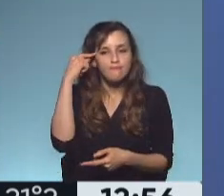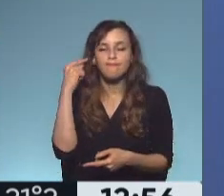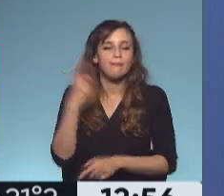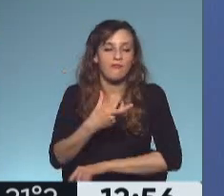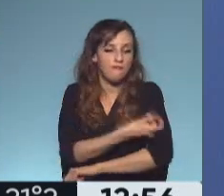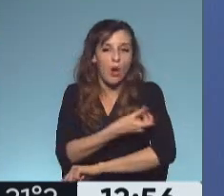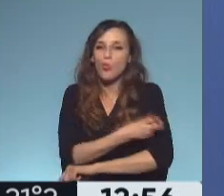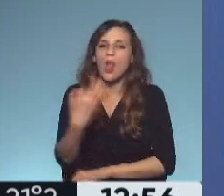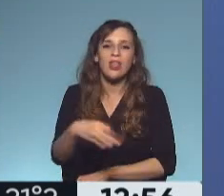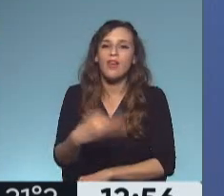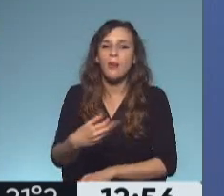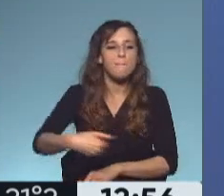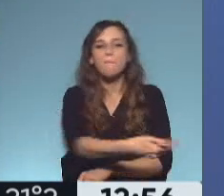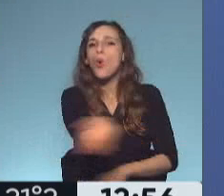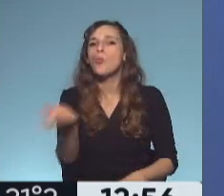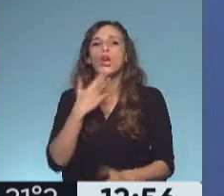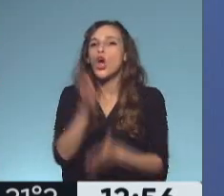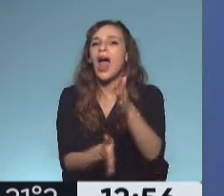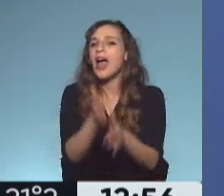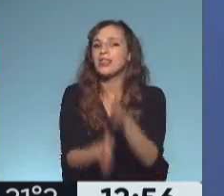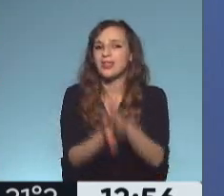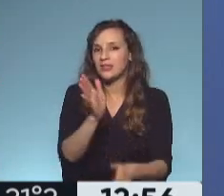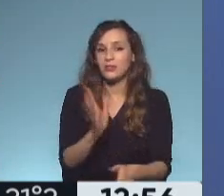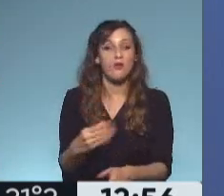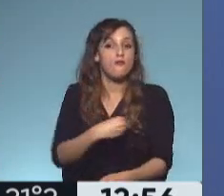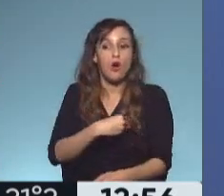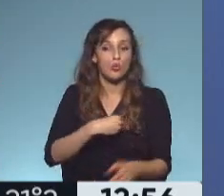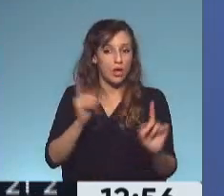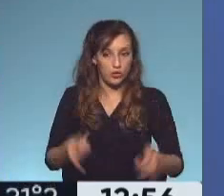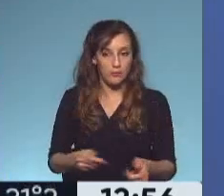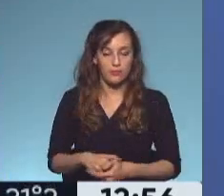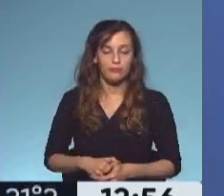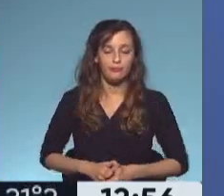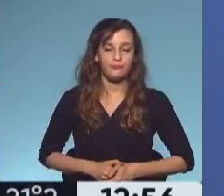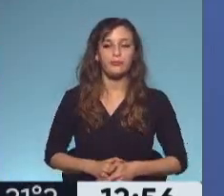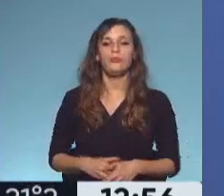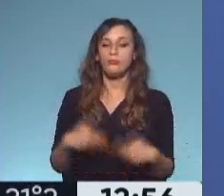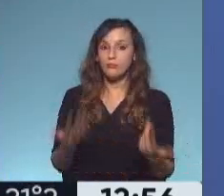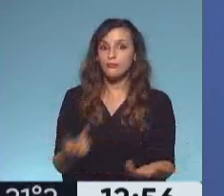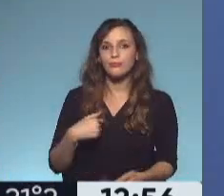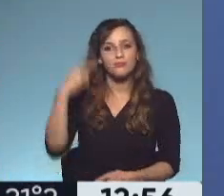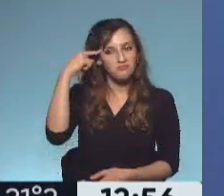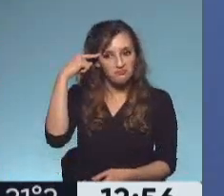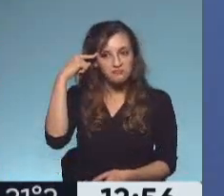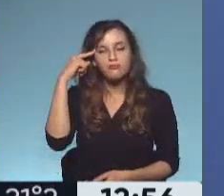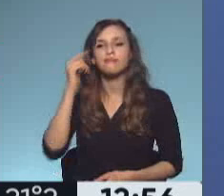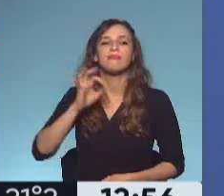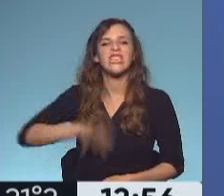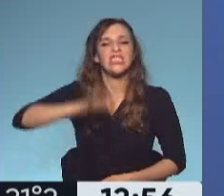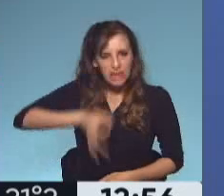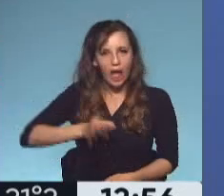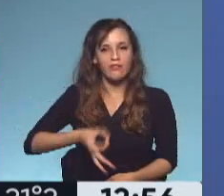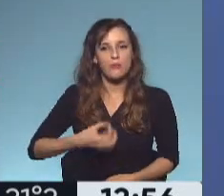de acceso público y gratuito y también es voluntario. Así que en ese sentido creemos que estamos convencidos que la